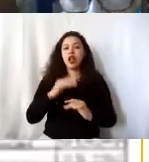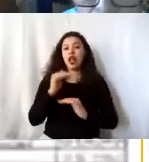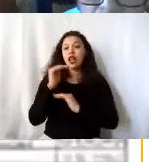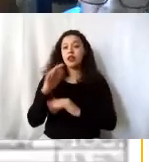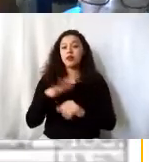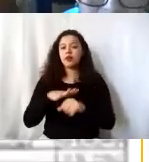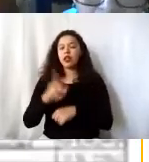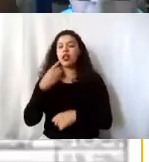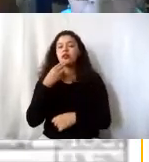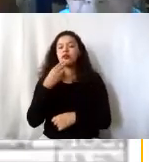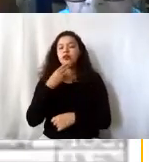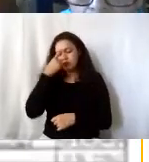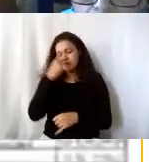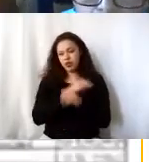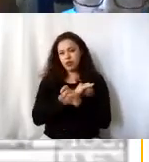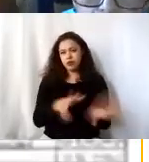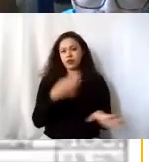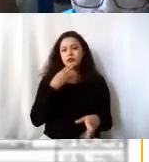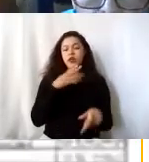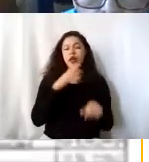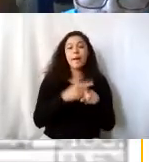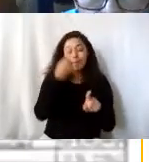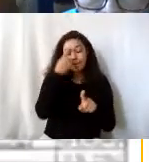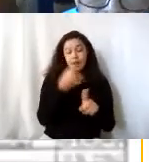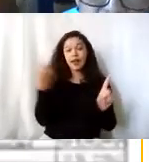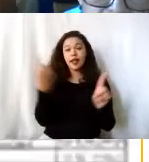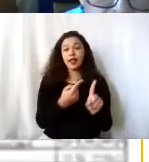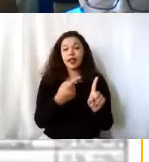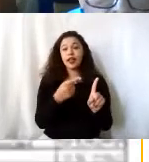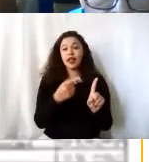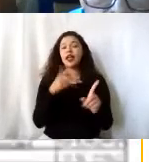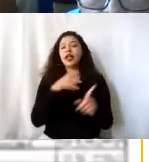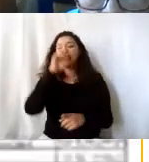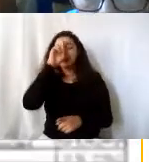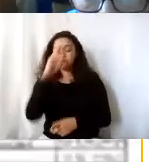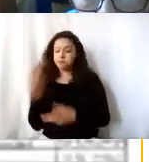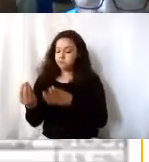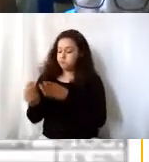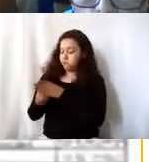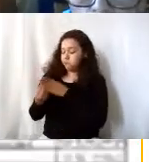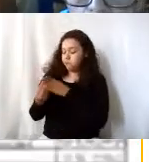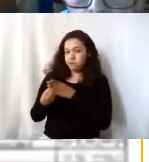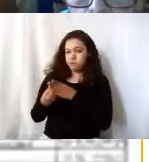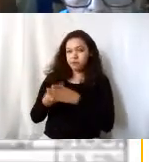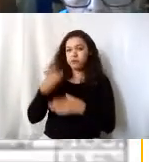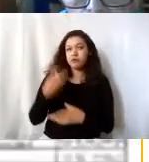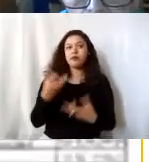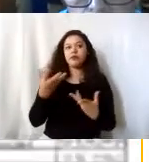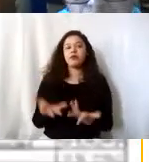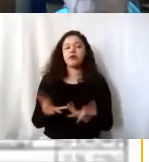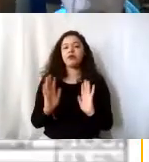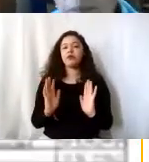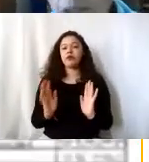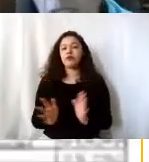dar de esta información y el respeto a esa confidencialidad. Entonces, esto es un punto